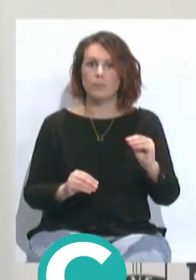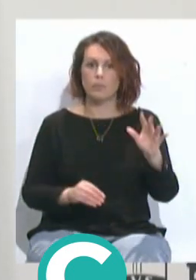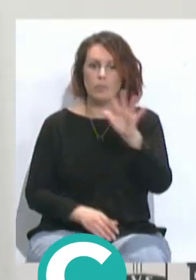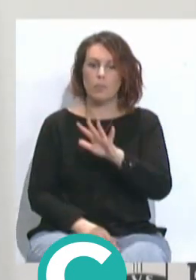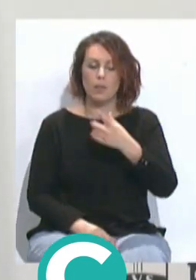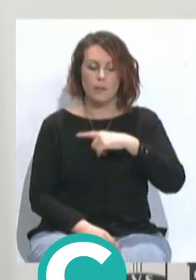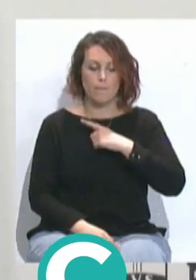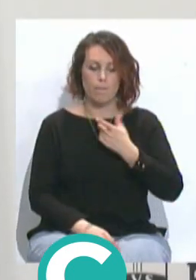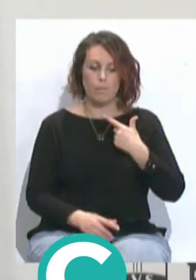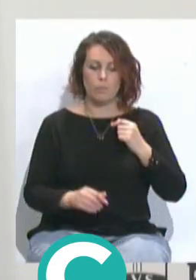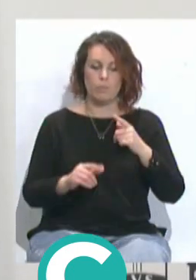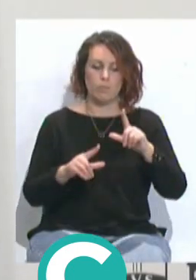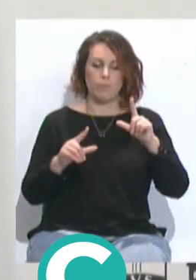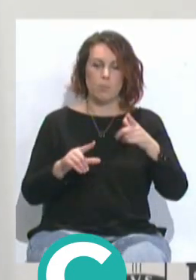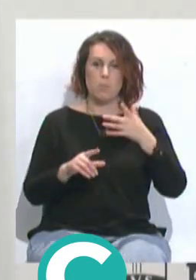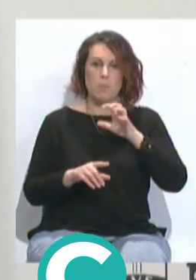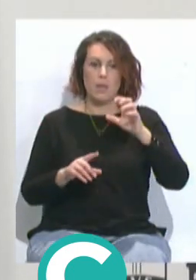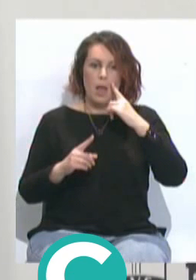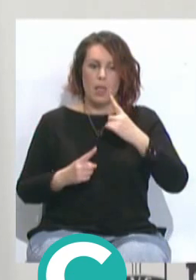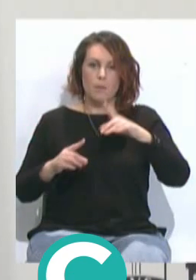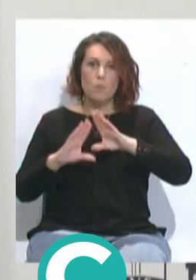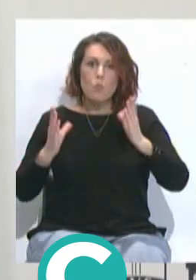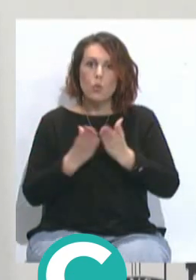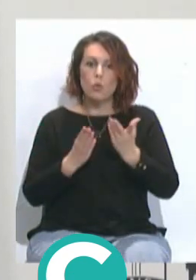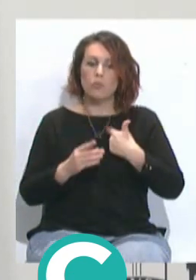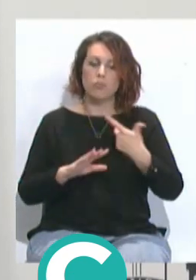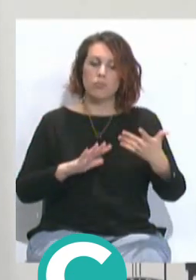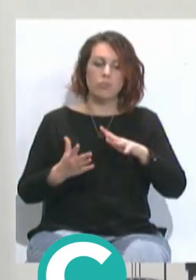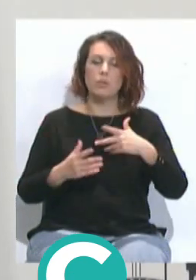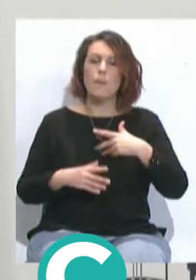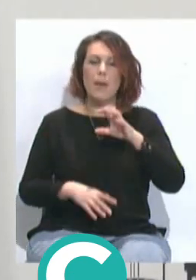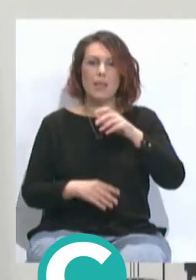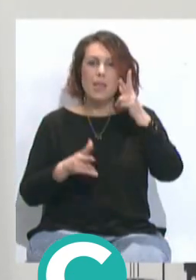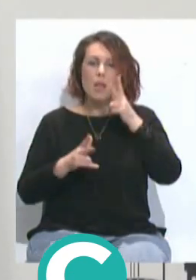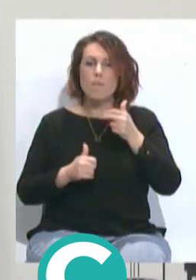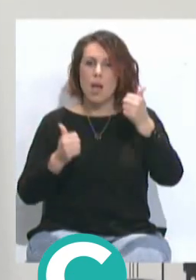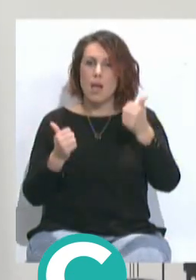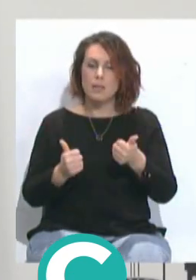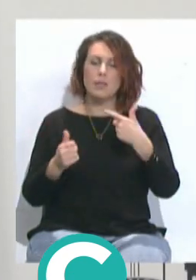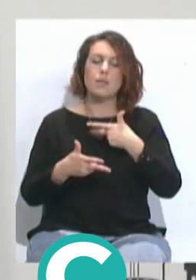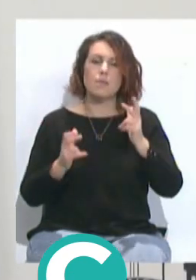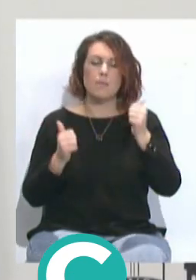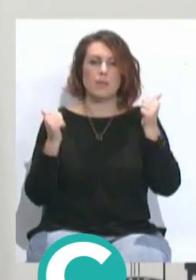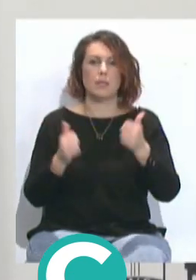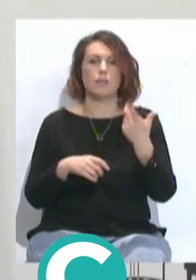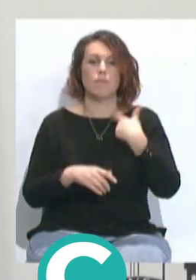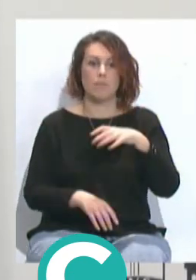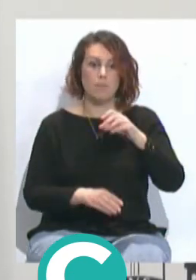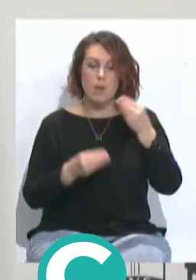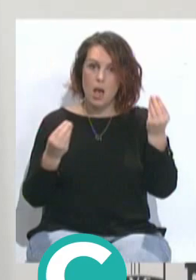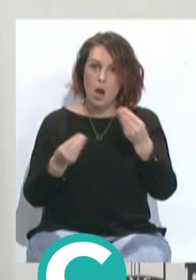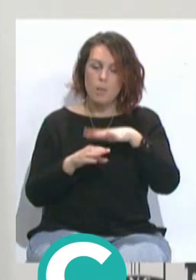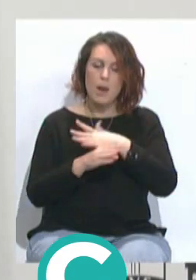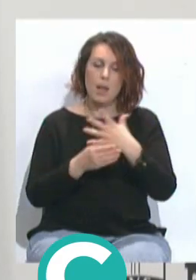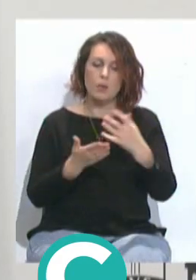nos ha situado como un país pionero en el mundo, que nos ha convertido en un país más digno, más decente, más libre. Un país mejor